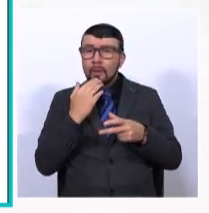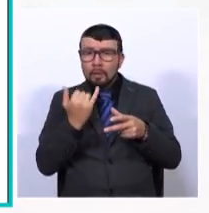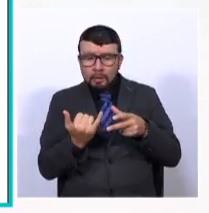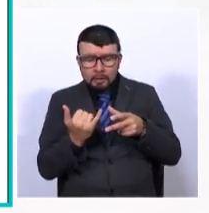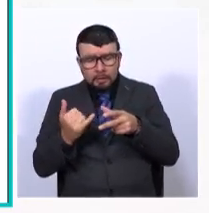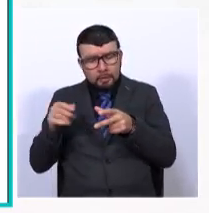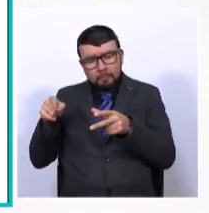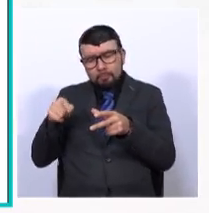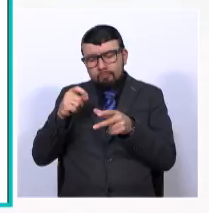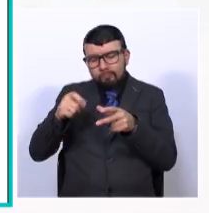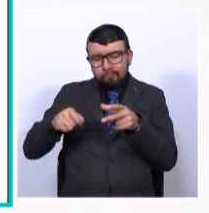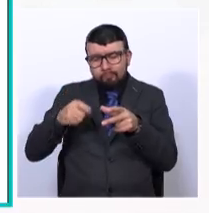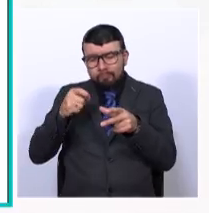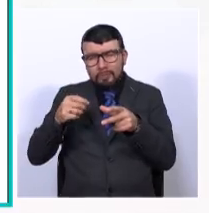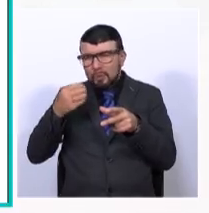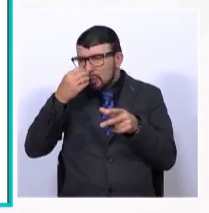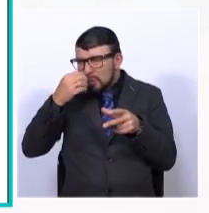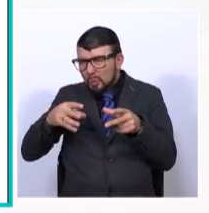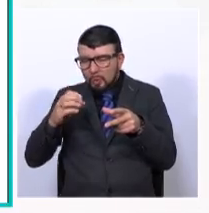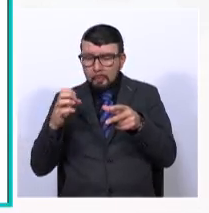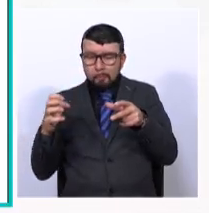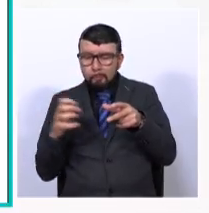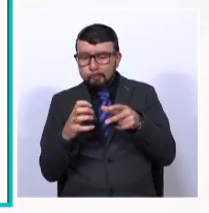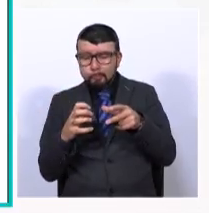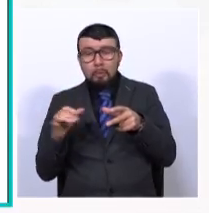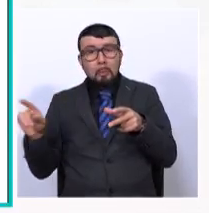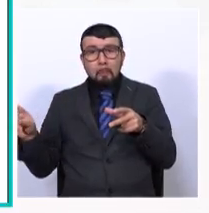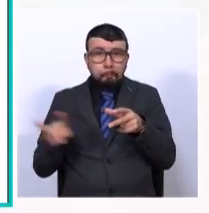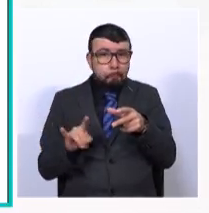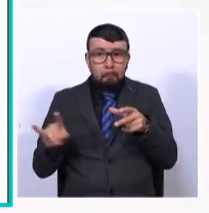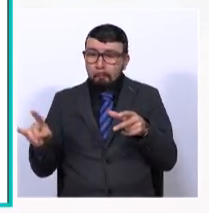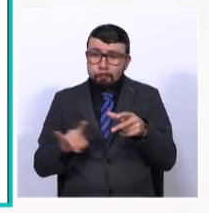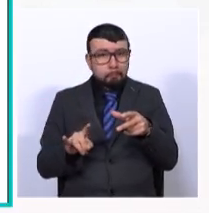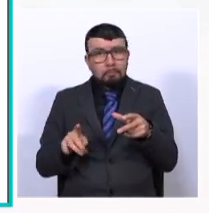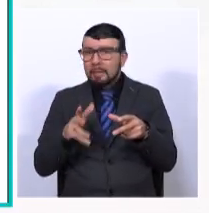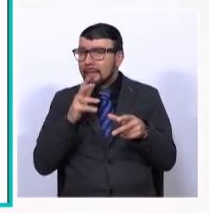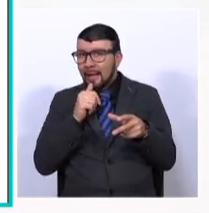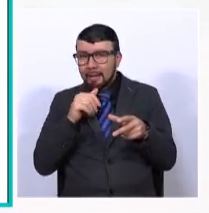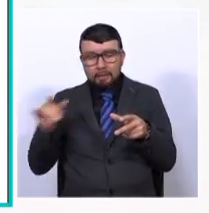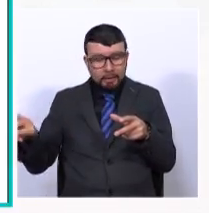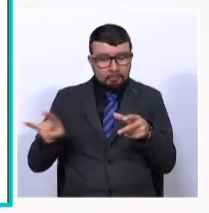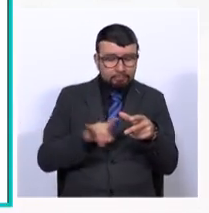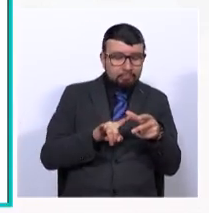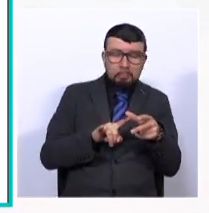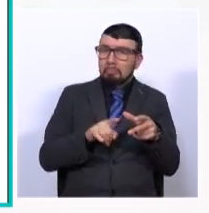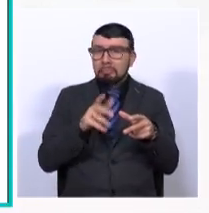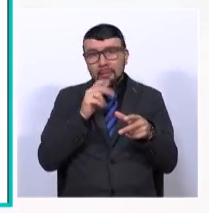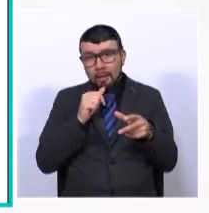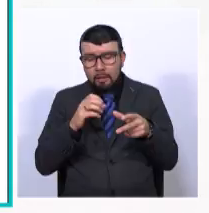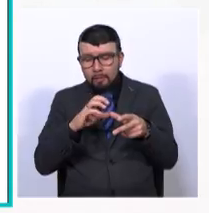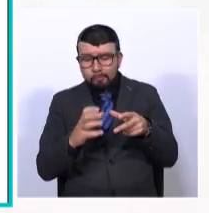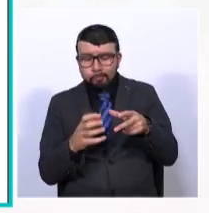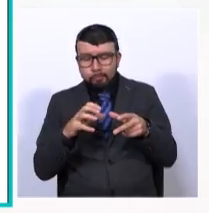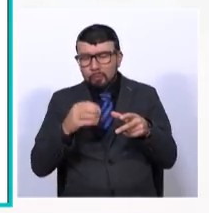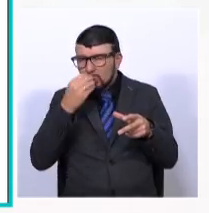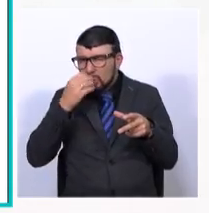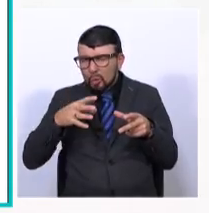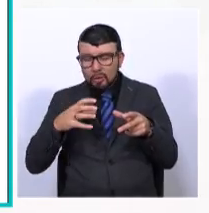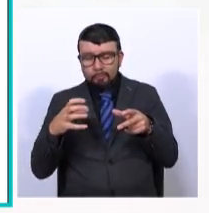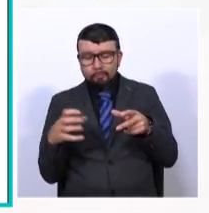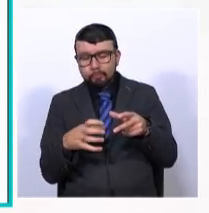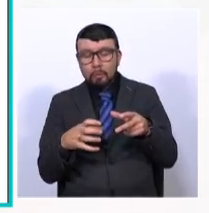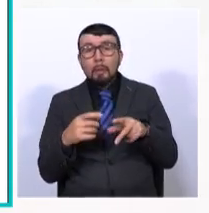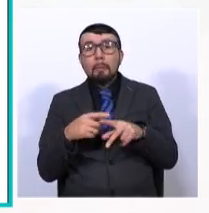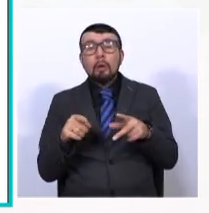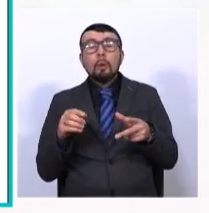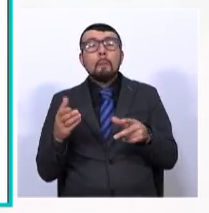tapón, pues las ondas del sonido no llegan. Estas ondas quedan ahí. Pero hay un problema.